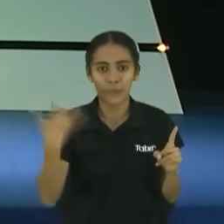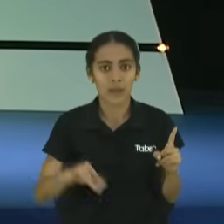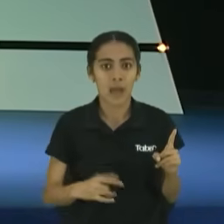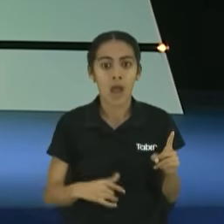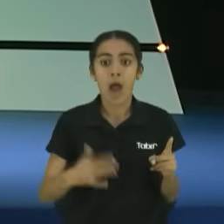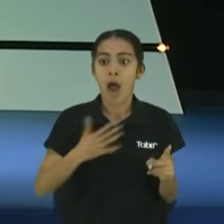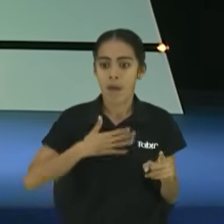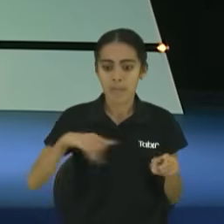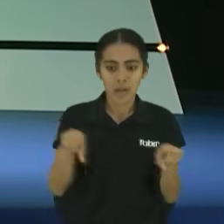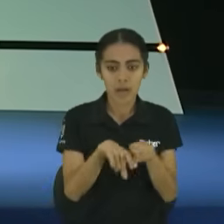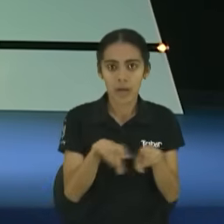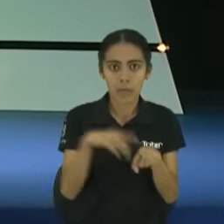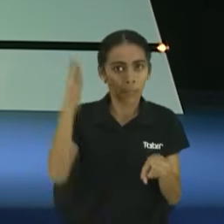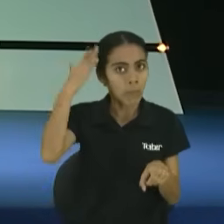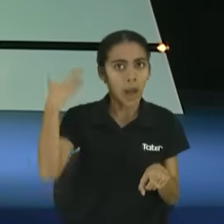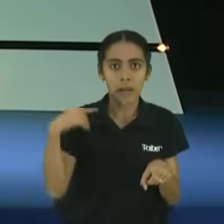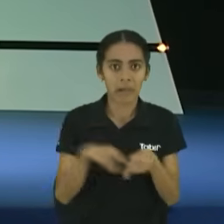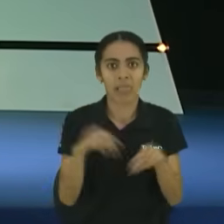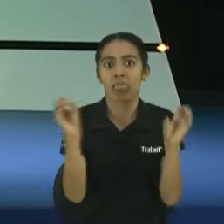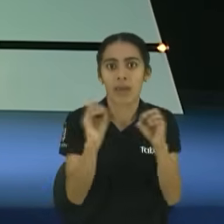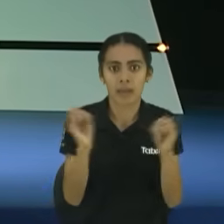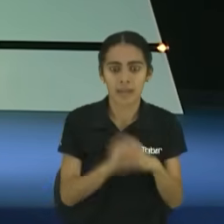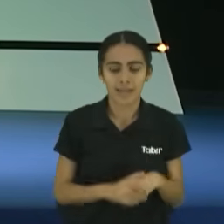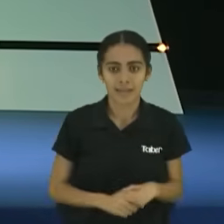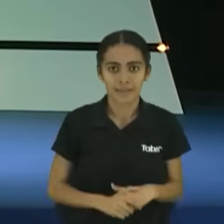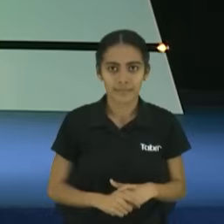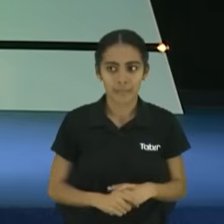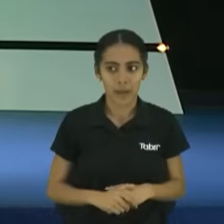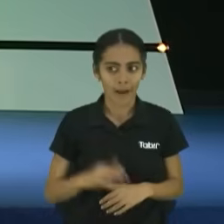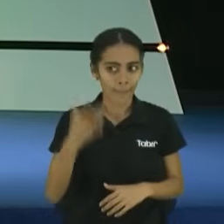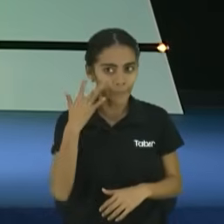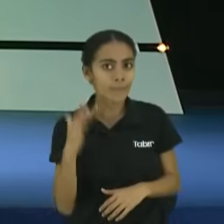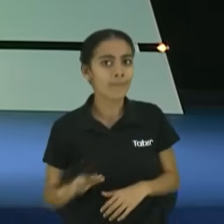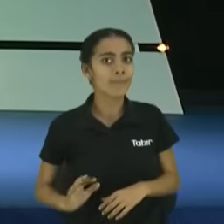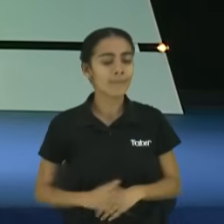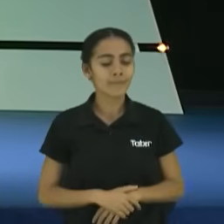hermanas nada, fíjese. Y eran las más pícaras.